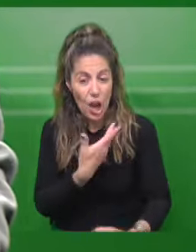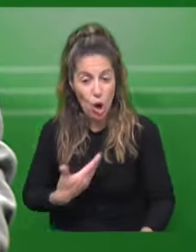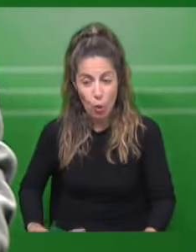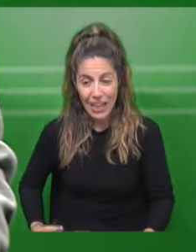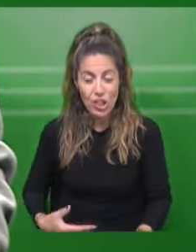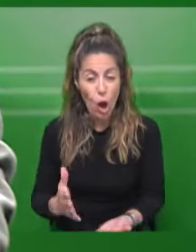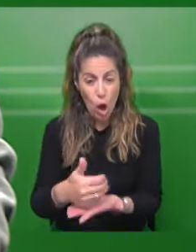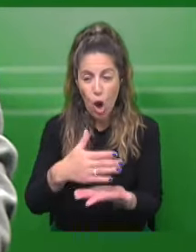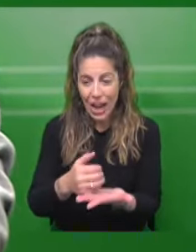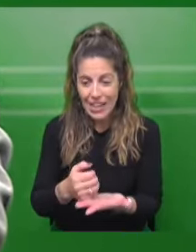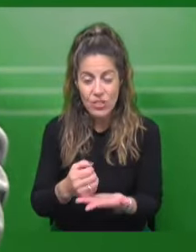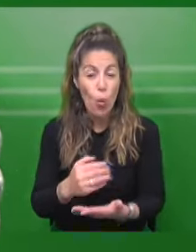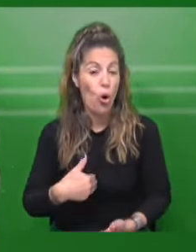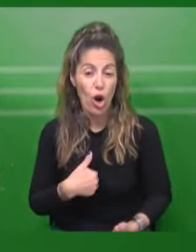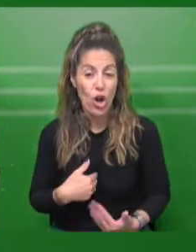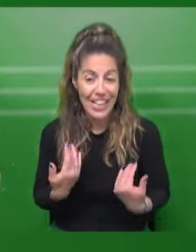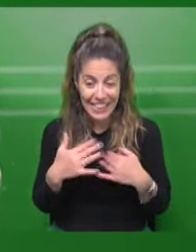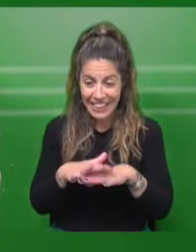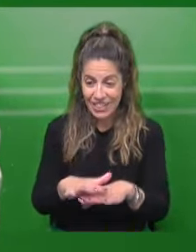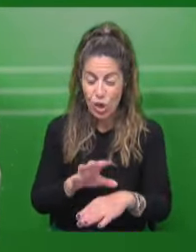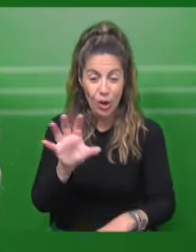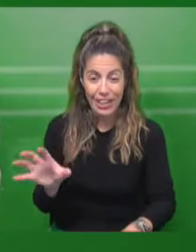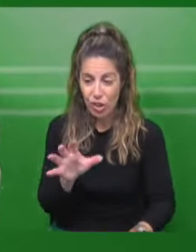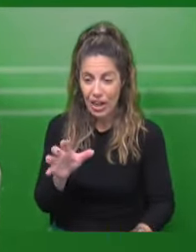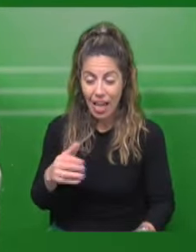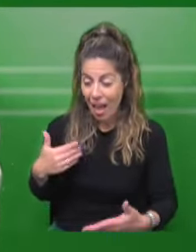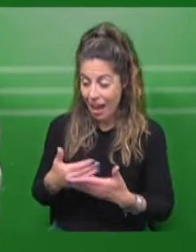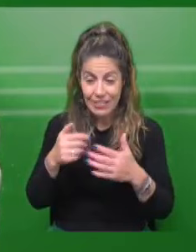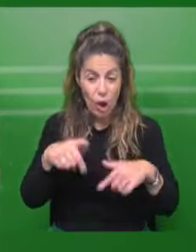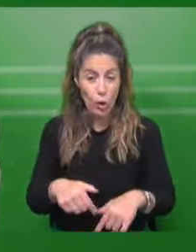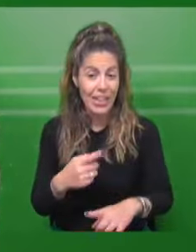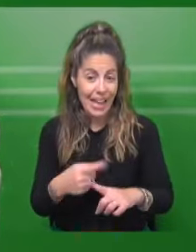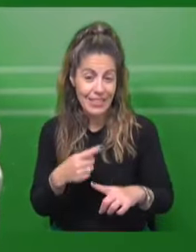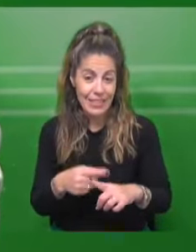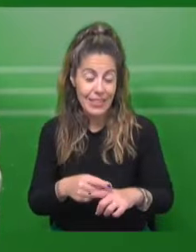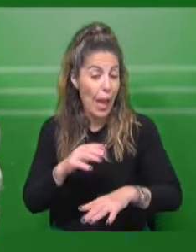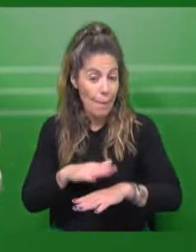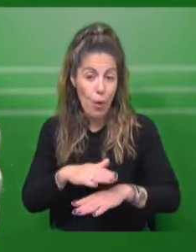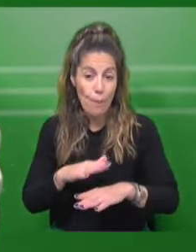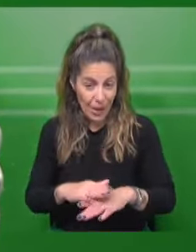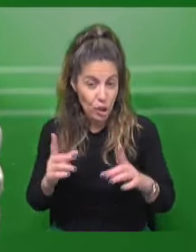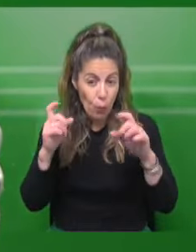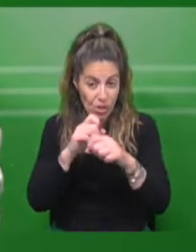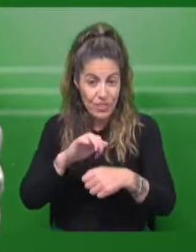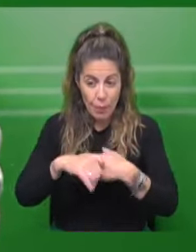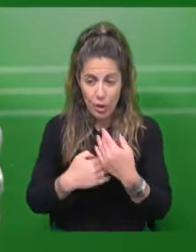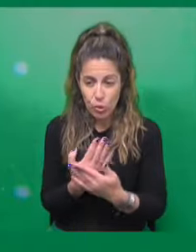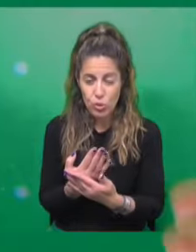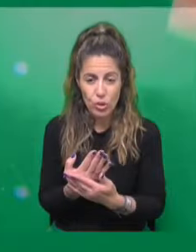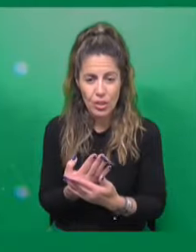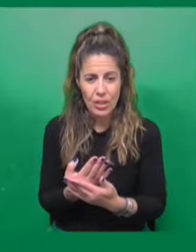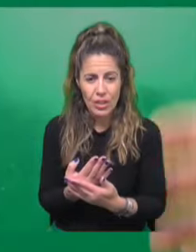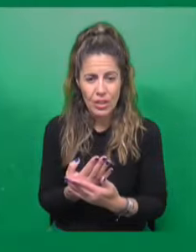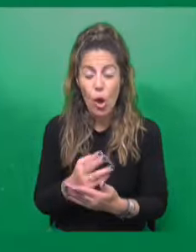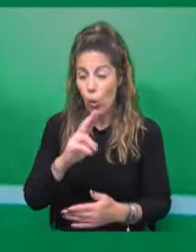rol en la integración regional y y Bueno hasta el día de hoy existe en momentos muy críticos del mercosur Mont tuvo la presidencia